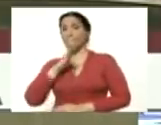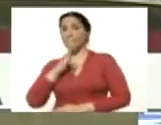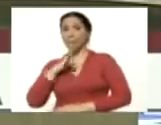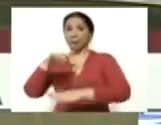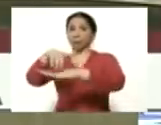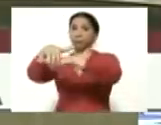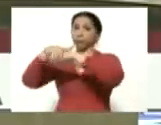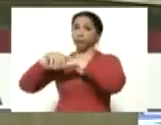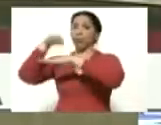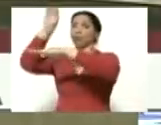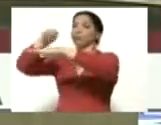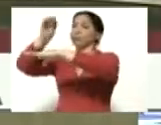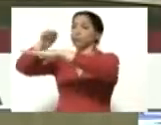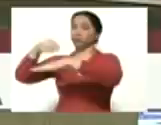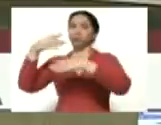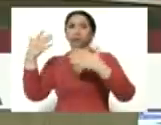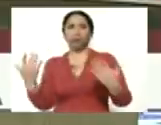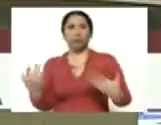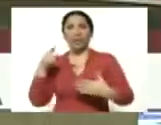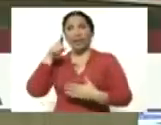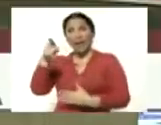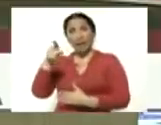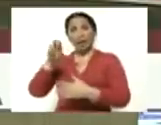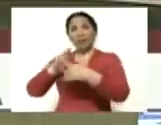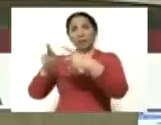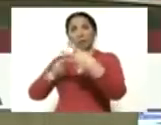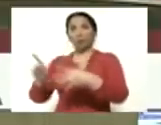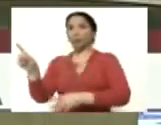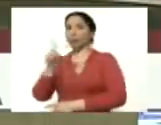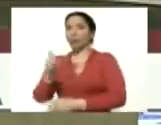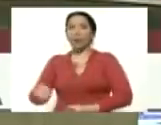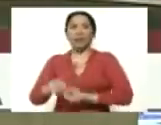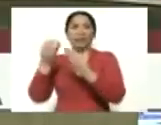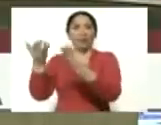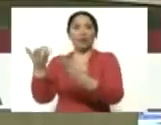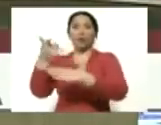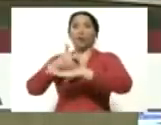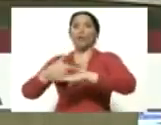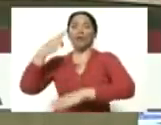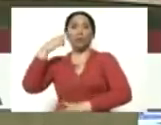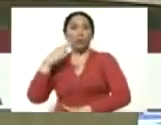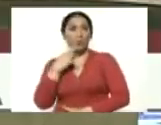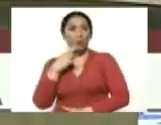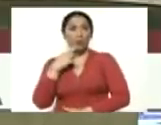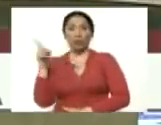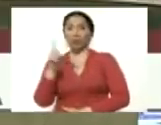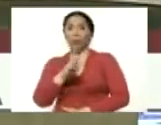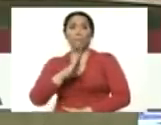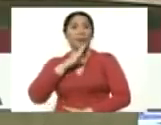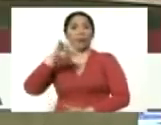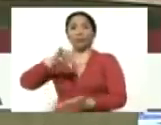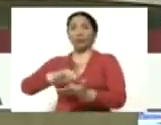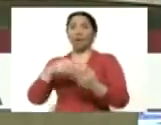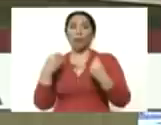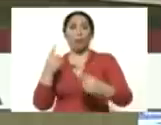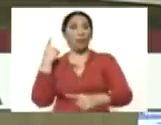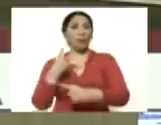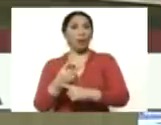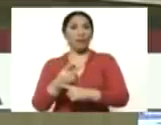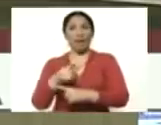Inglaterra, que esos recursos no se lo entreguen al gobierno bolivariano ni al Banco Central, como debe ser, porque son